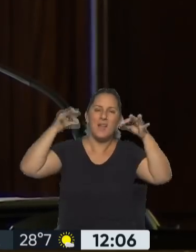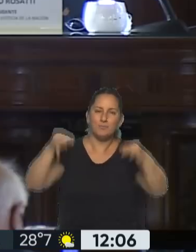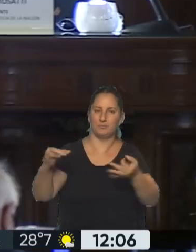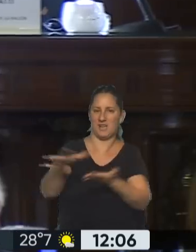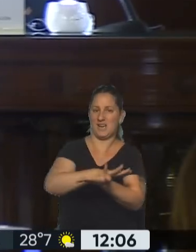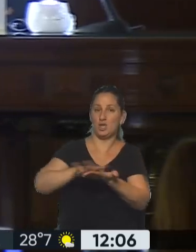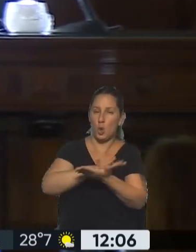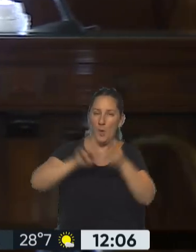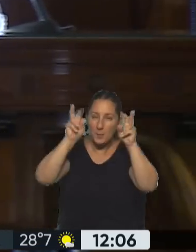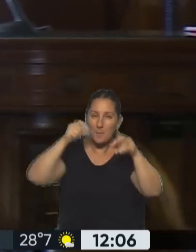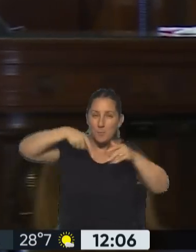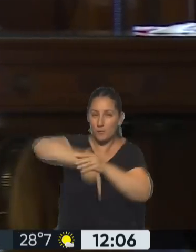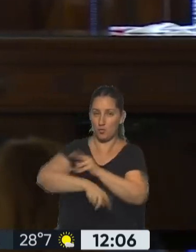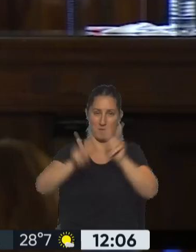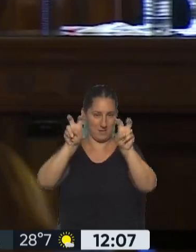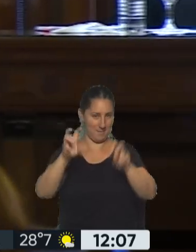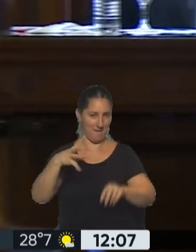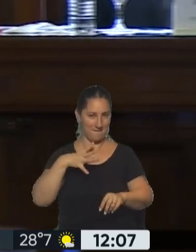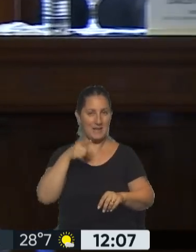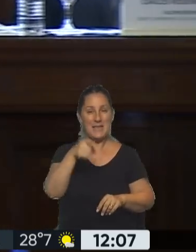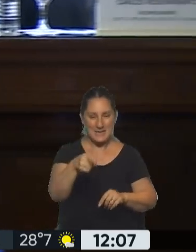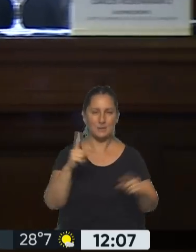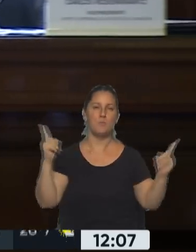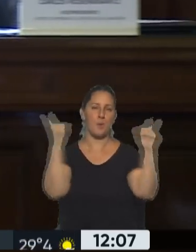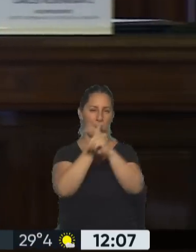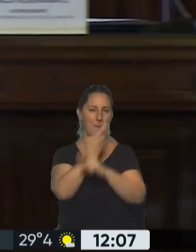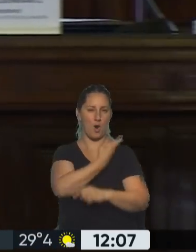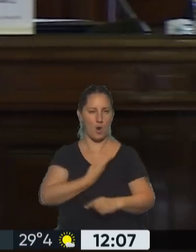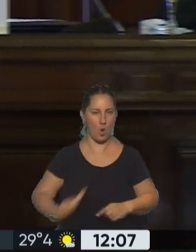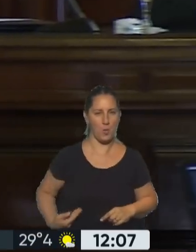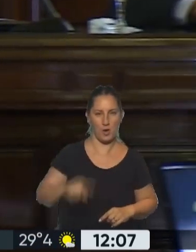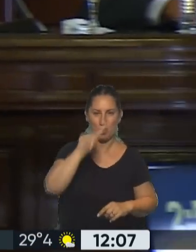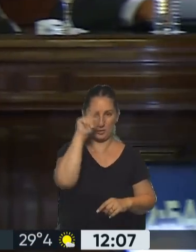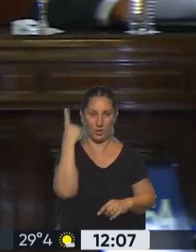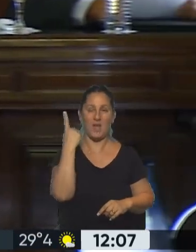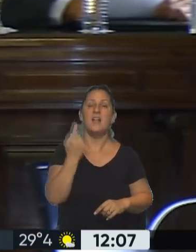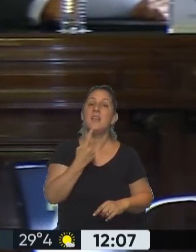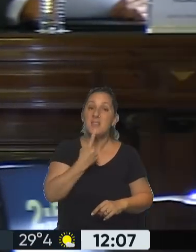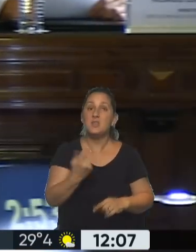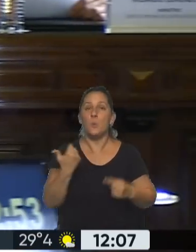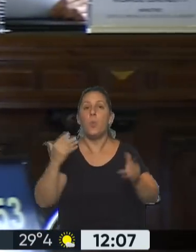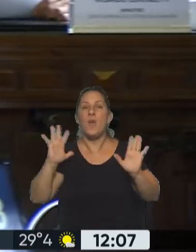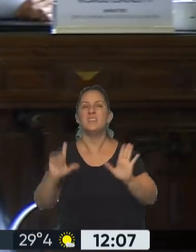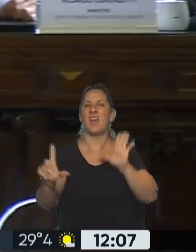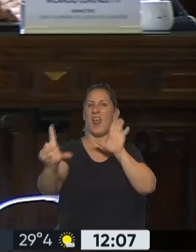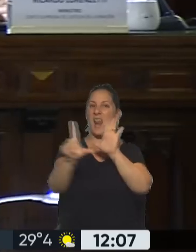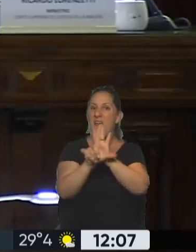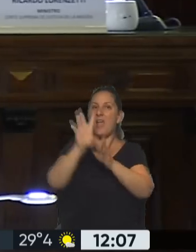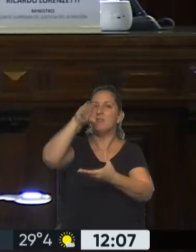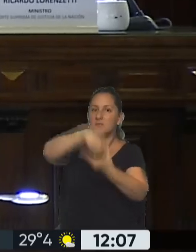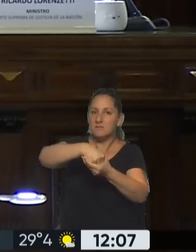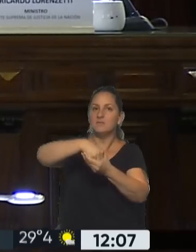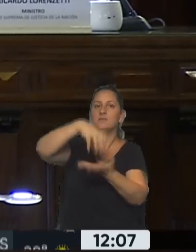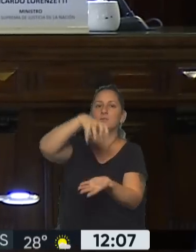la cuestión de fondo, y por ahí pasa también el conflicto con el gobierno nacional, que ya está hablando además de la posibilidad de una ley que se debata en el